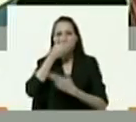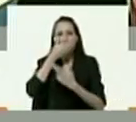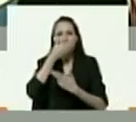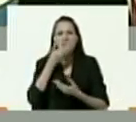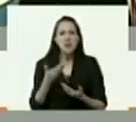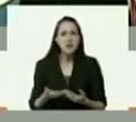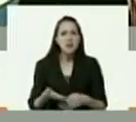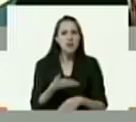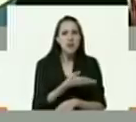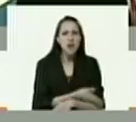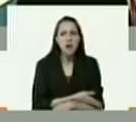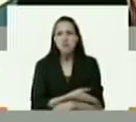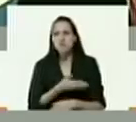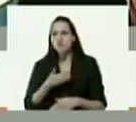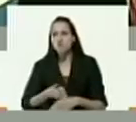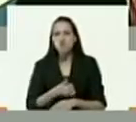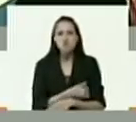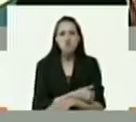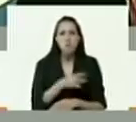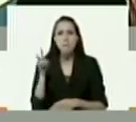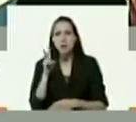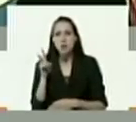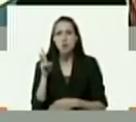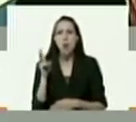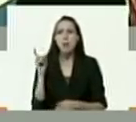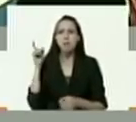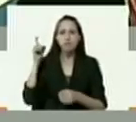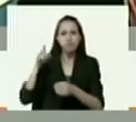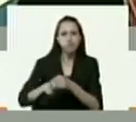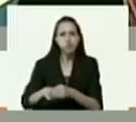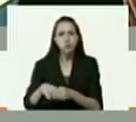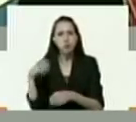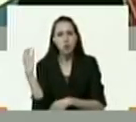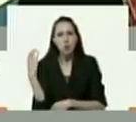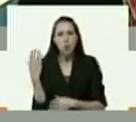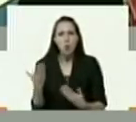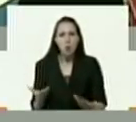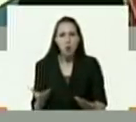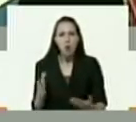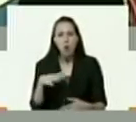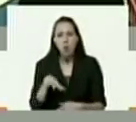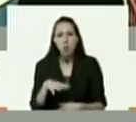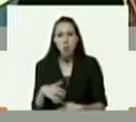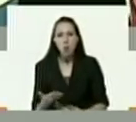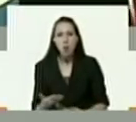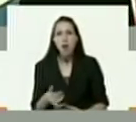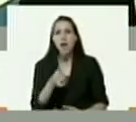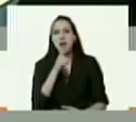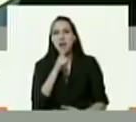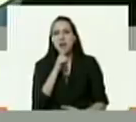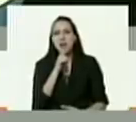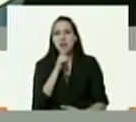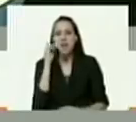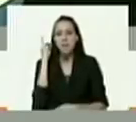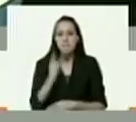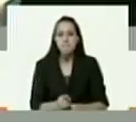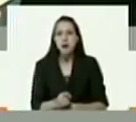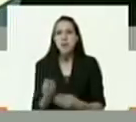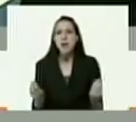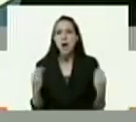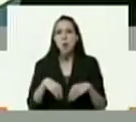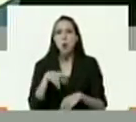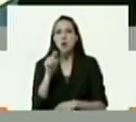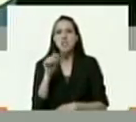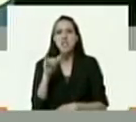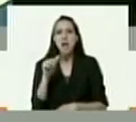ex funcionarios venezolanos militares en Colombia? ¿Quién manda activar el TIAR? El mismo señor